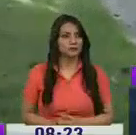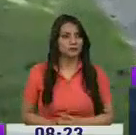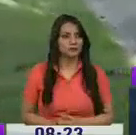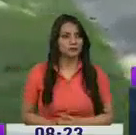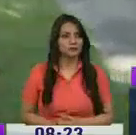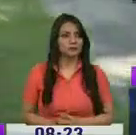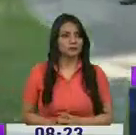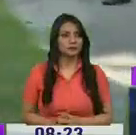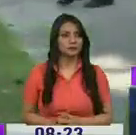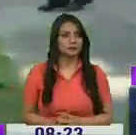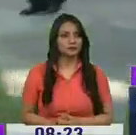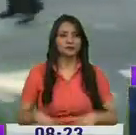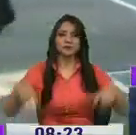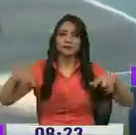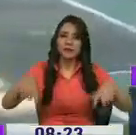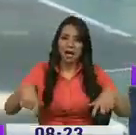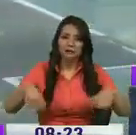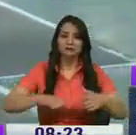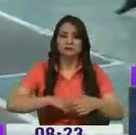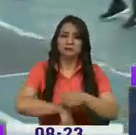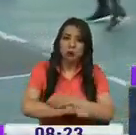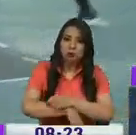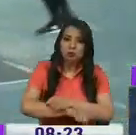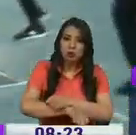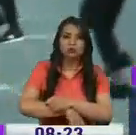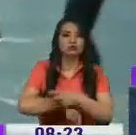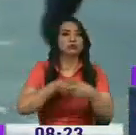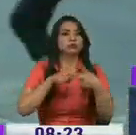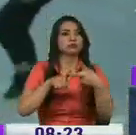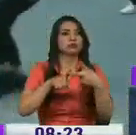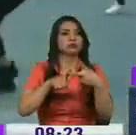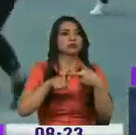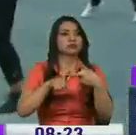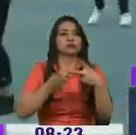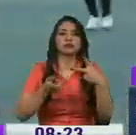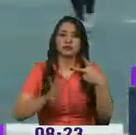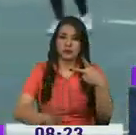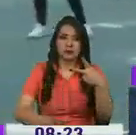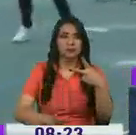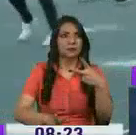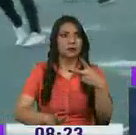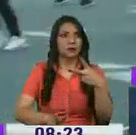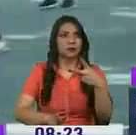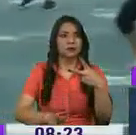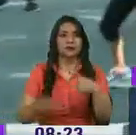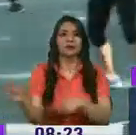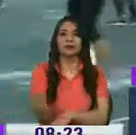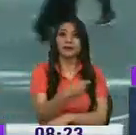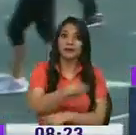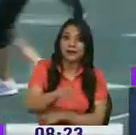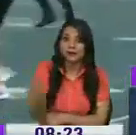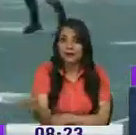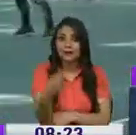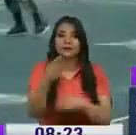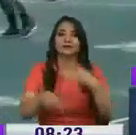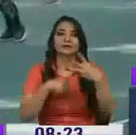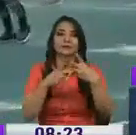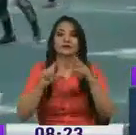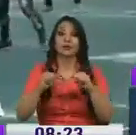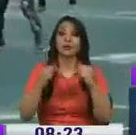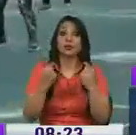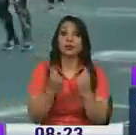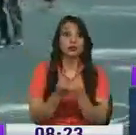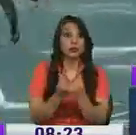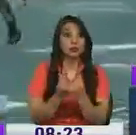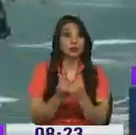de canchas deportivas. Tenemos cancha de fútbol sintético, tenemos canchas de tenis, tenemos grupos que